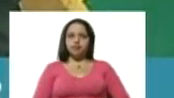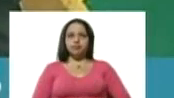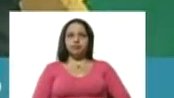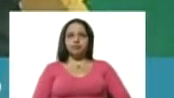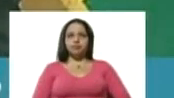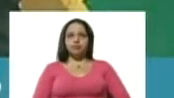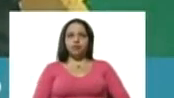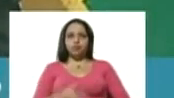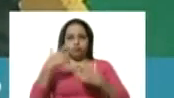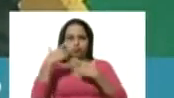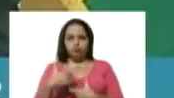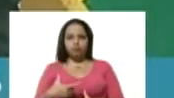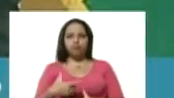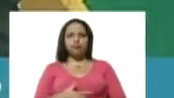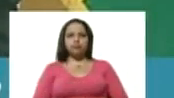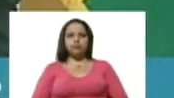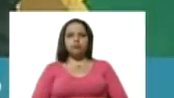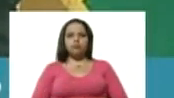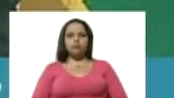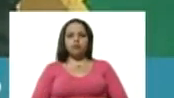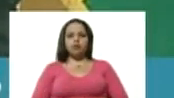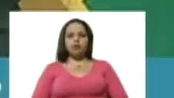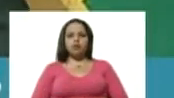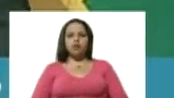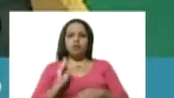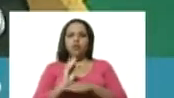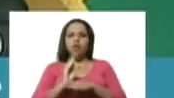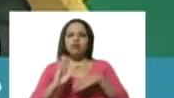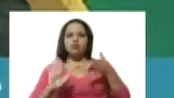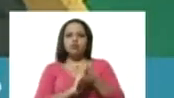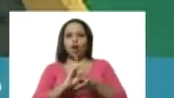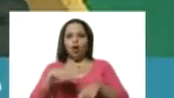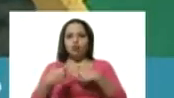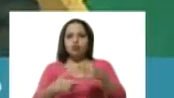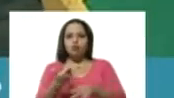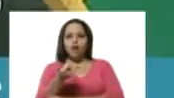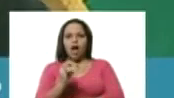de predecir los efectos que haya